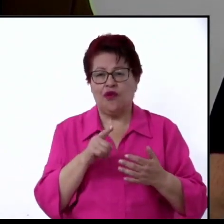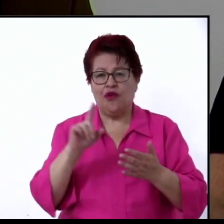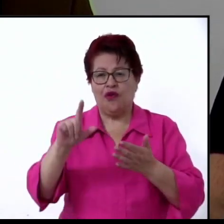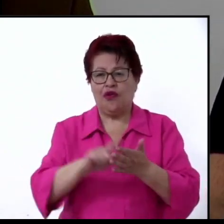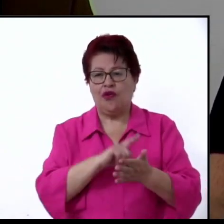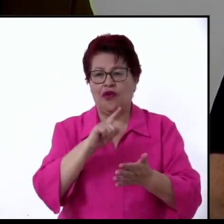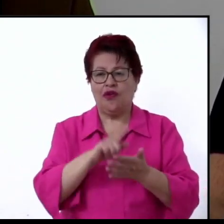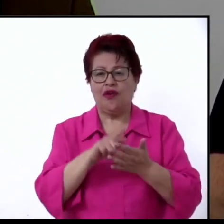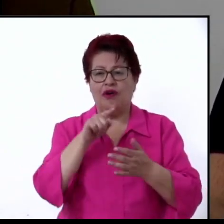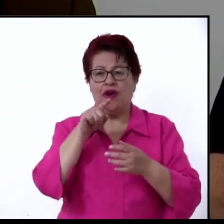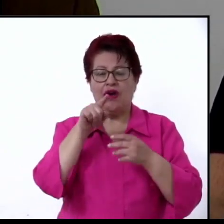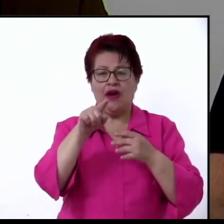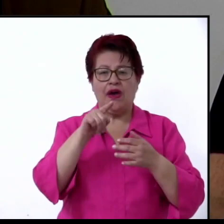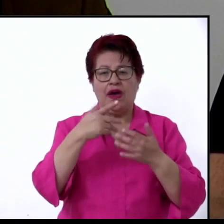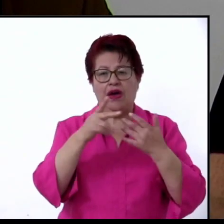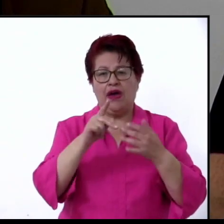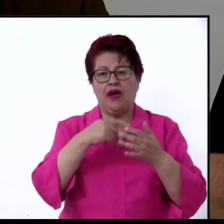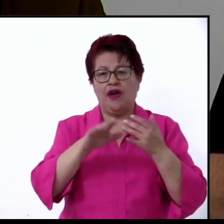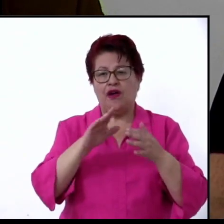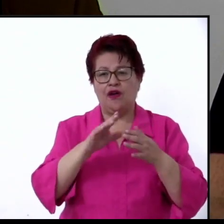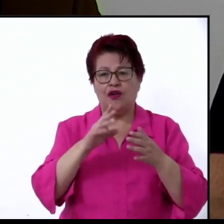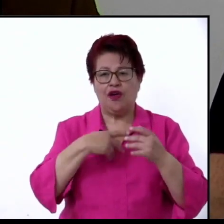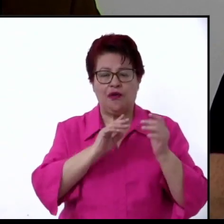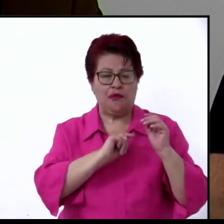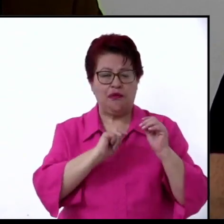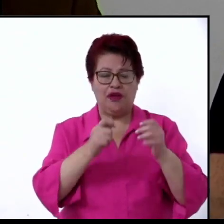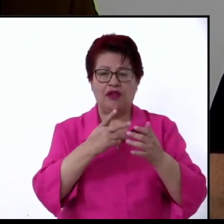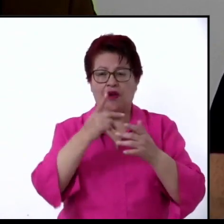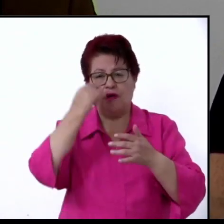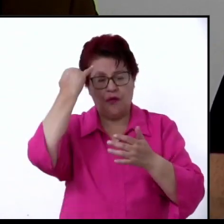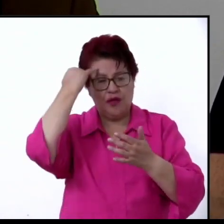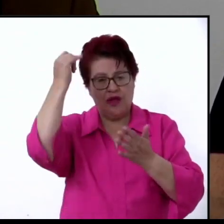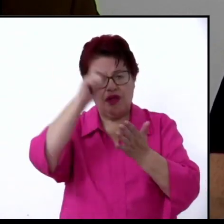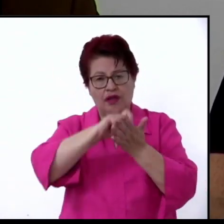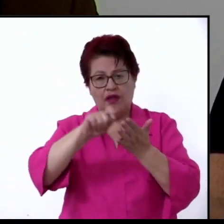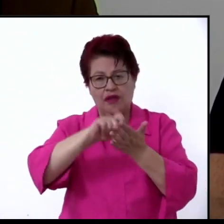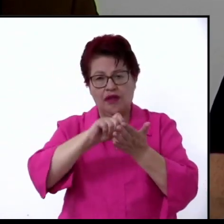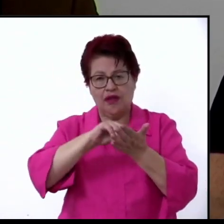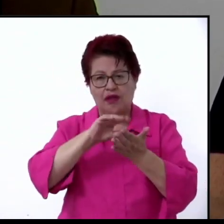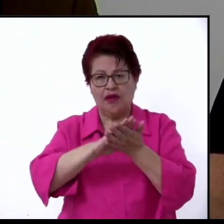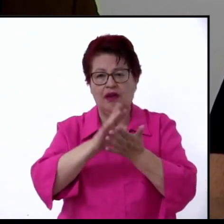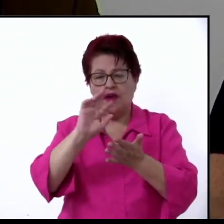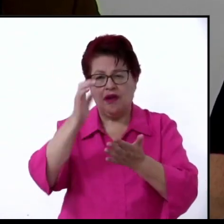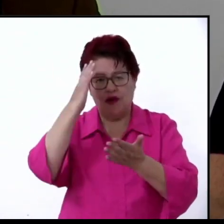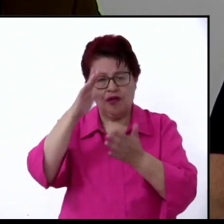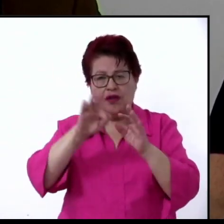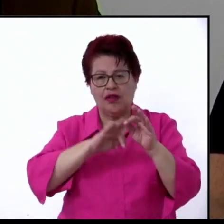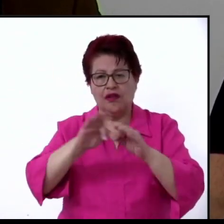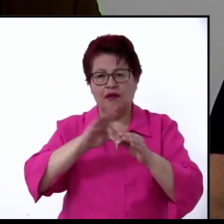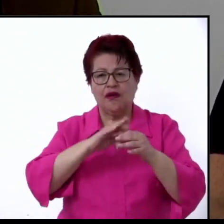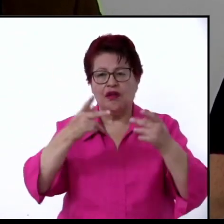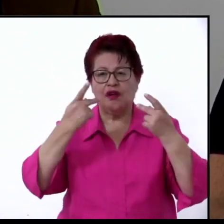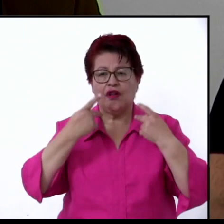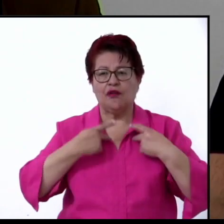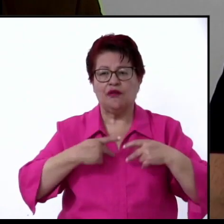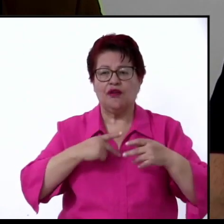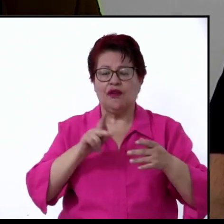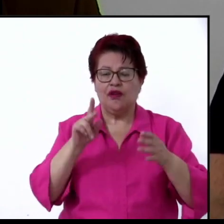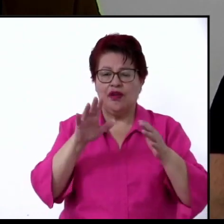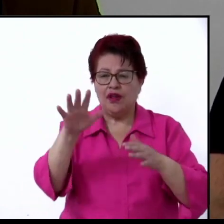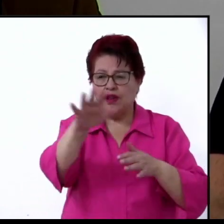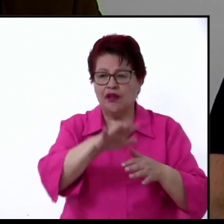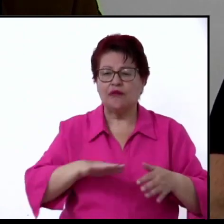legislativa, pues le tocó también la posibilidad de presentar una iniciativa para reconocer el trabajo de las personas en el espacio